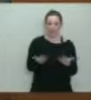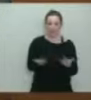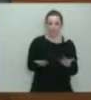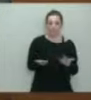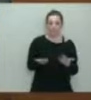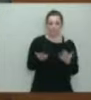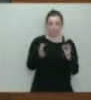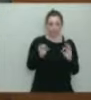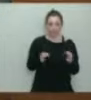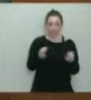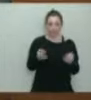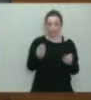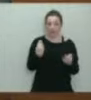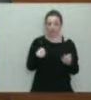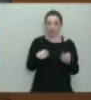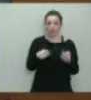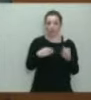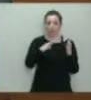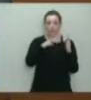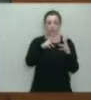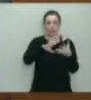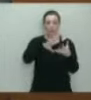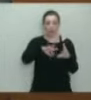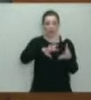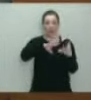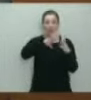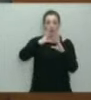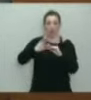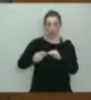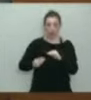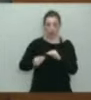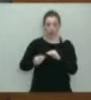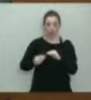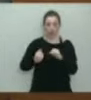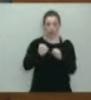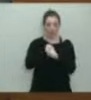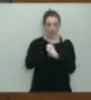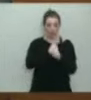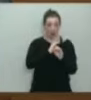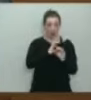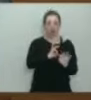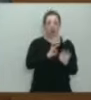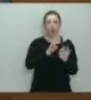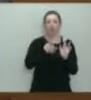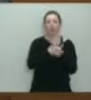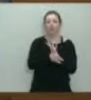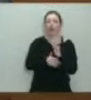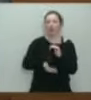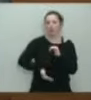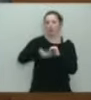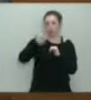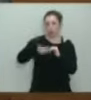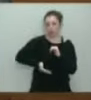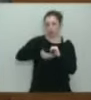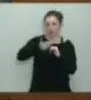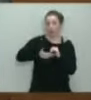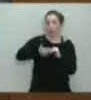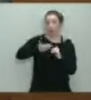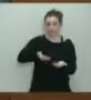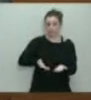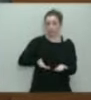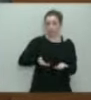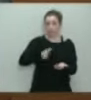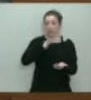Este carácter de las excepciones y su aplicación de oficio nos parece que era un paso importante a la hora, como les decía,